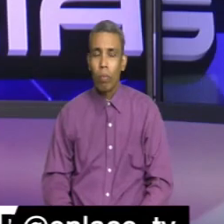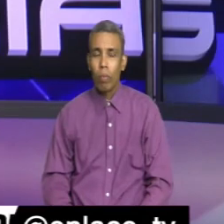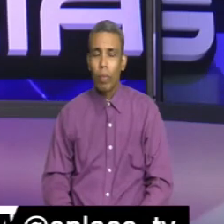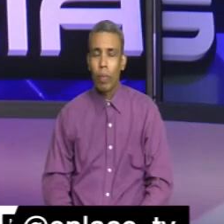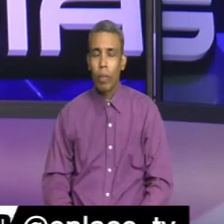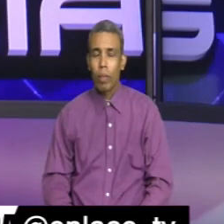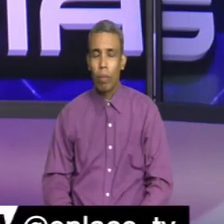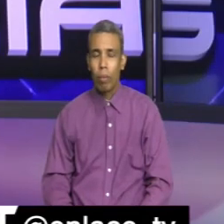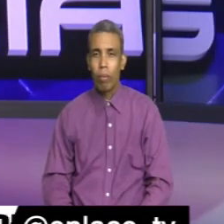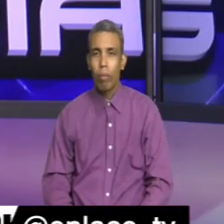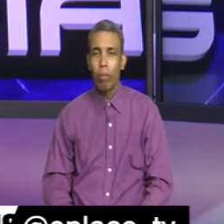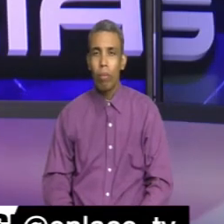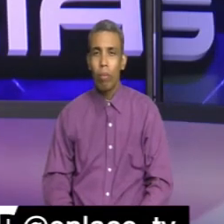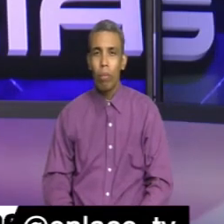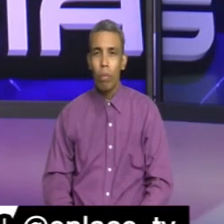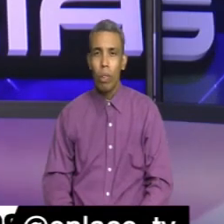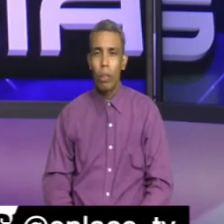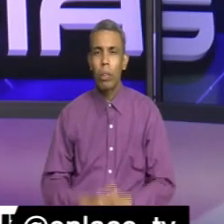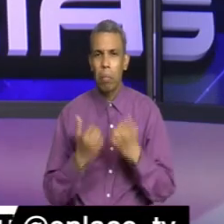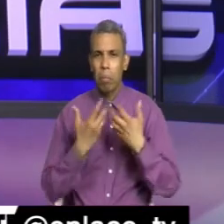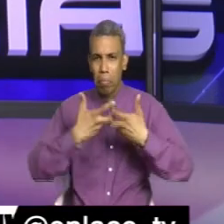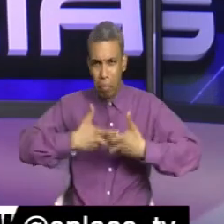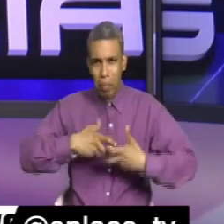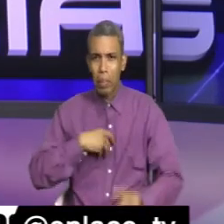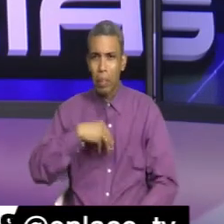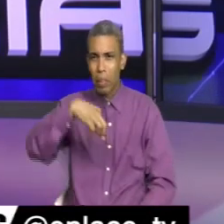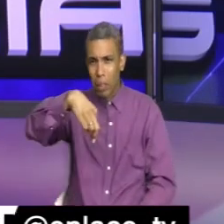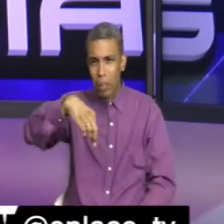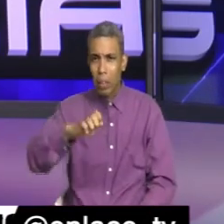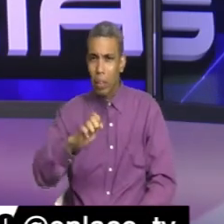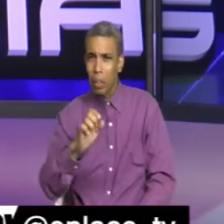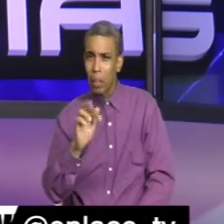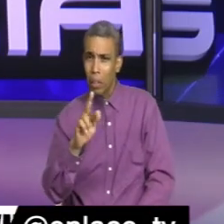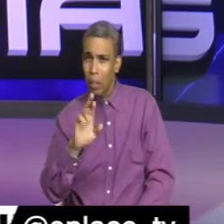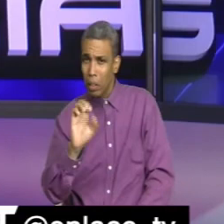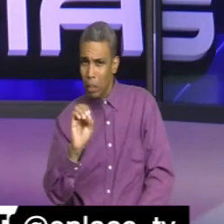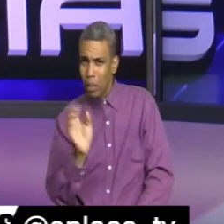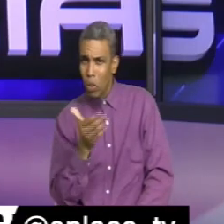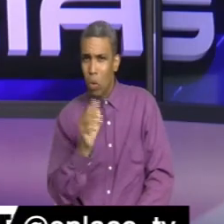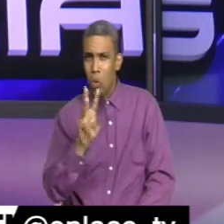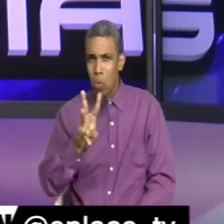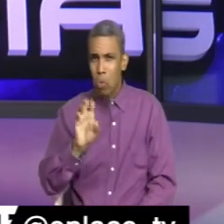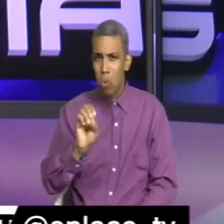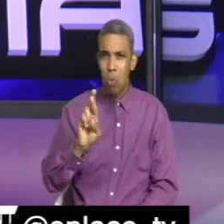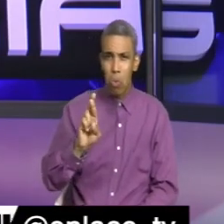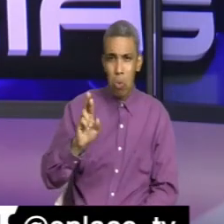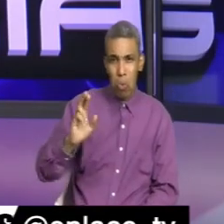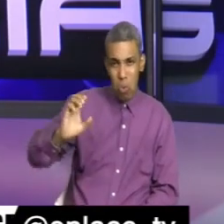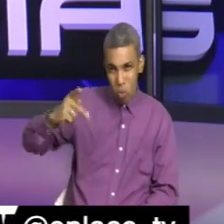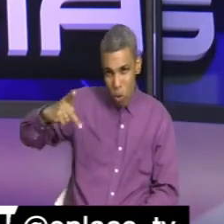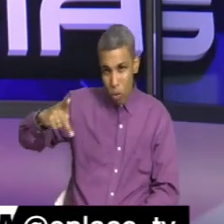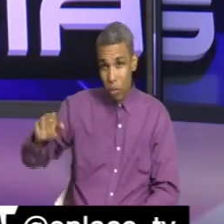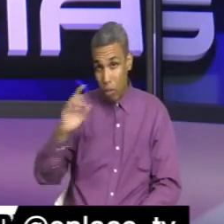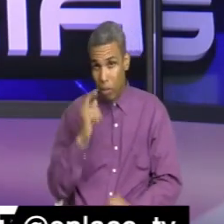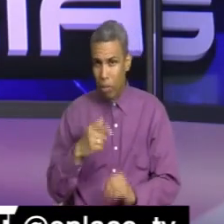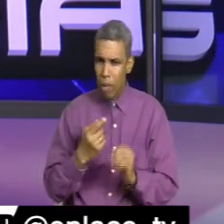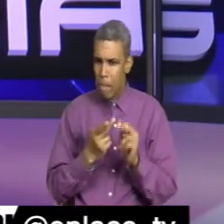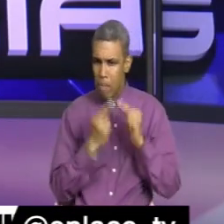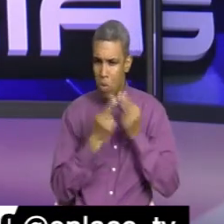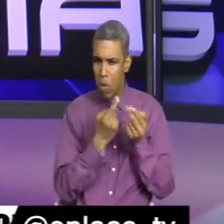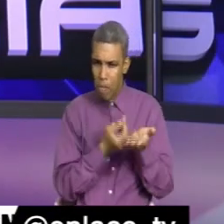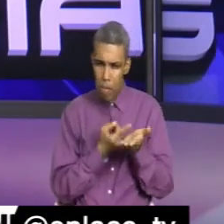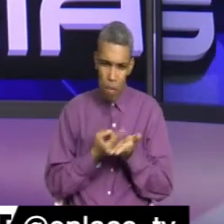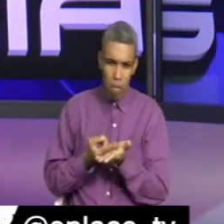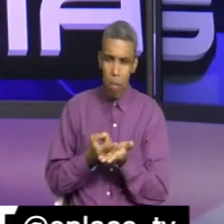las instalaciones de PetroWorld se dio una reunión entre las directivas de dicha empresa y la asociación que agrupa a trabajadores de la industria del